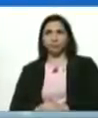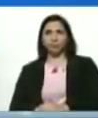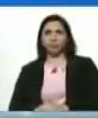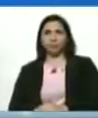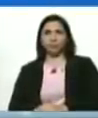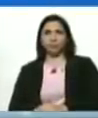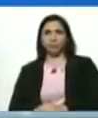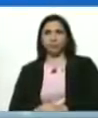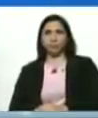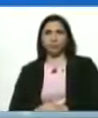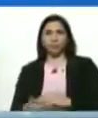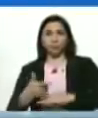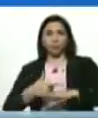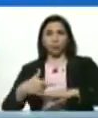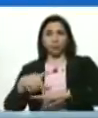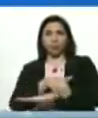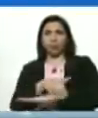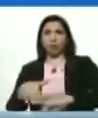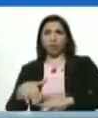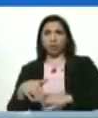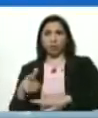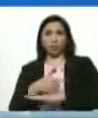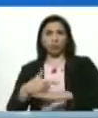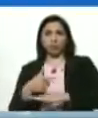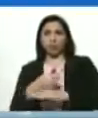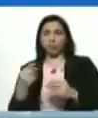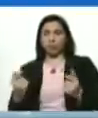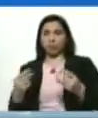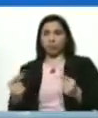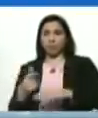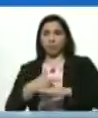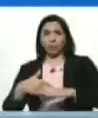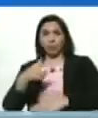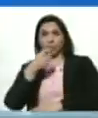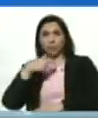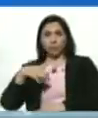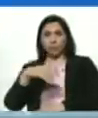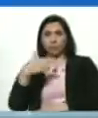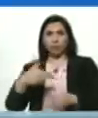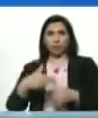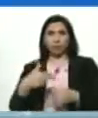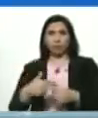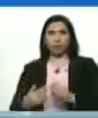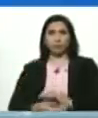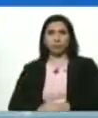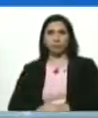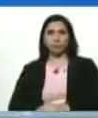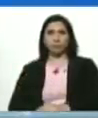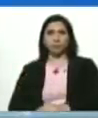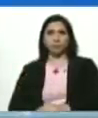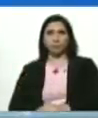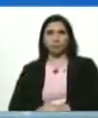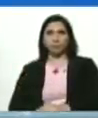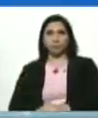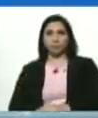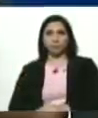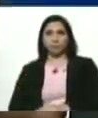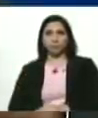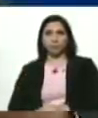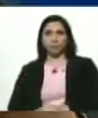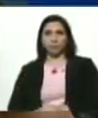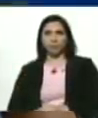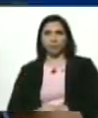hoy gobierno de calle gobierno activo gobierno del pueblo gasolina punto vamos a seguir completando el punto 1